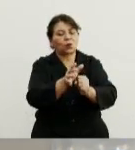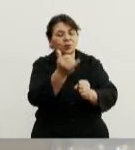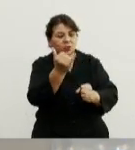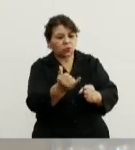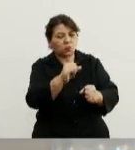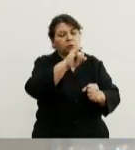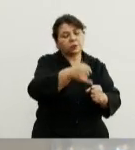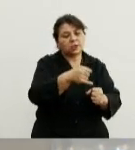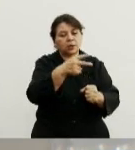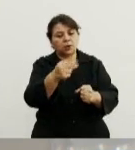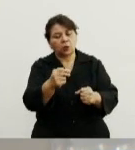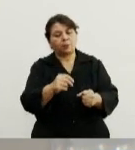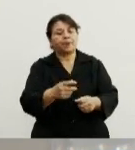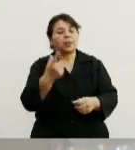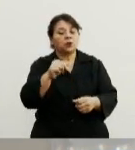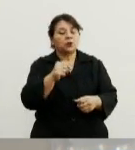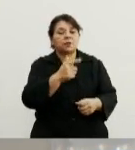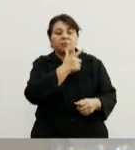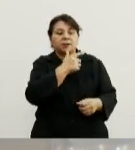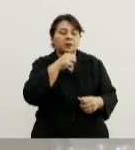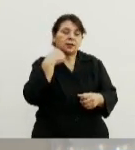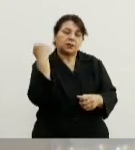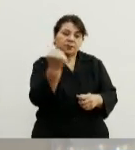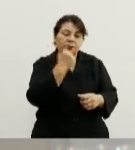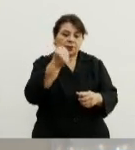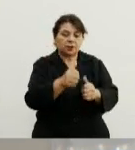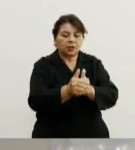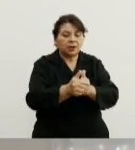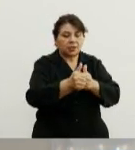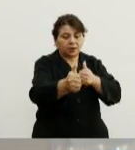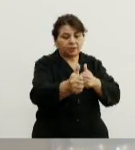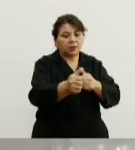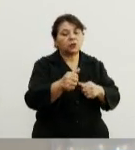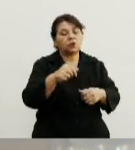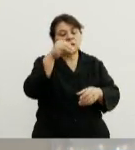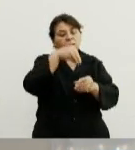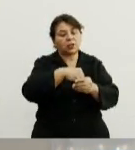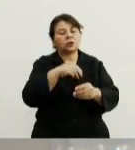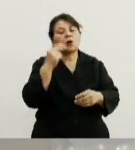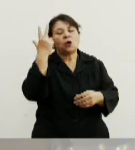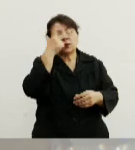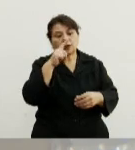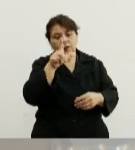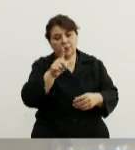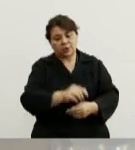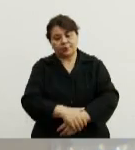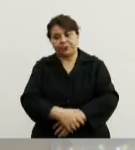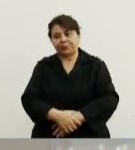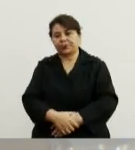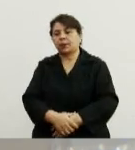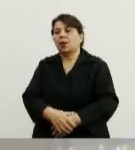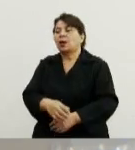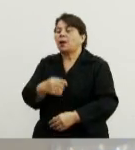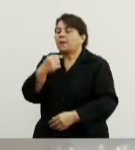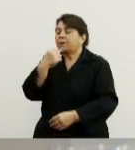importante este aislamiento en los hoteles bien javier tello de diario la provincia de sj